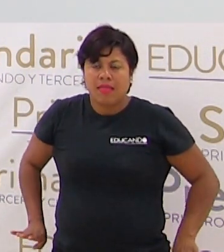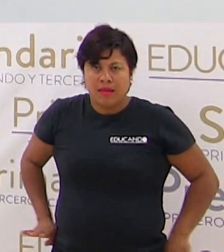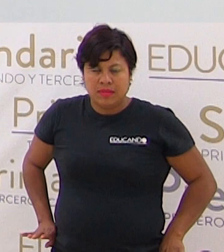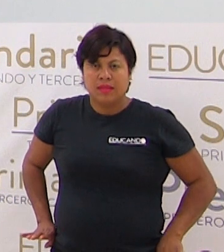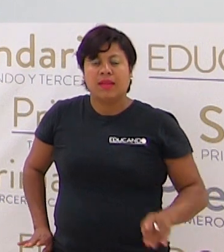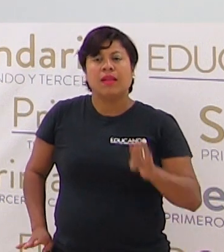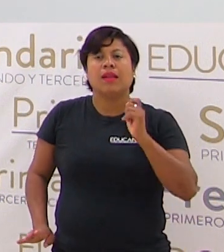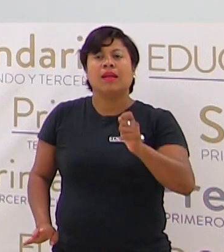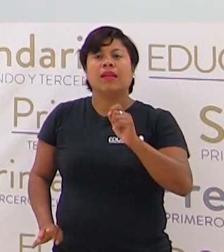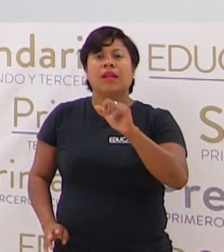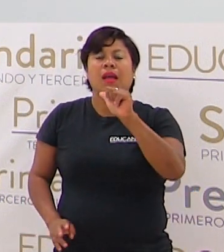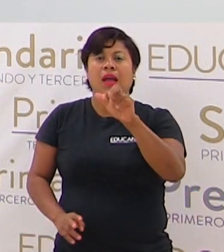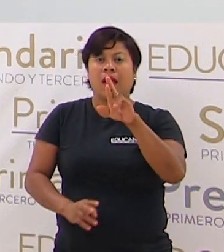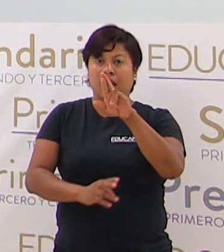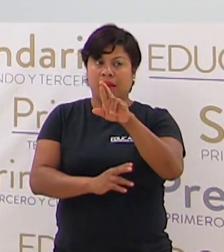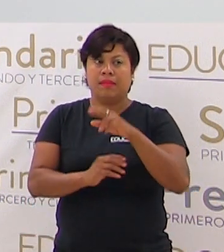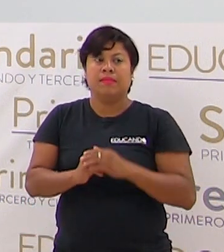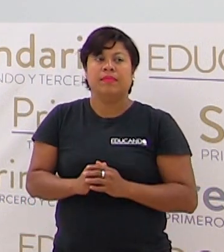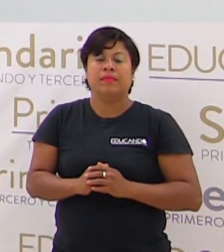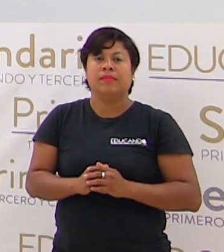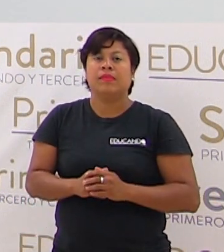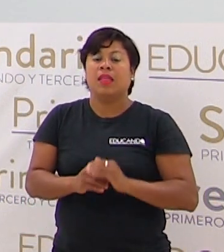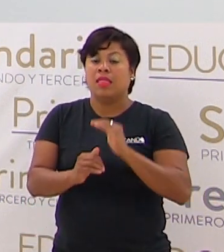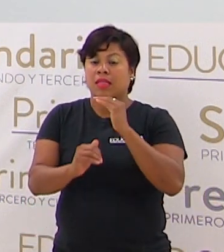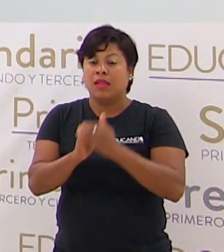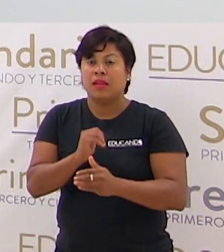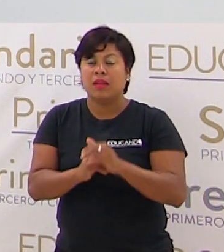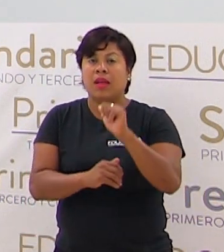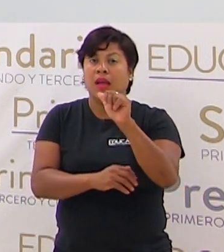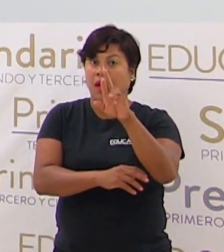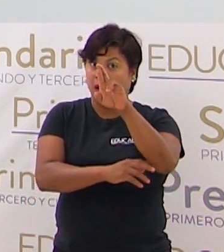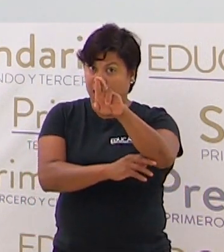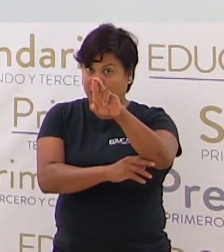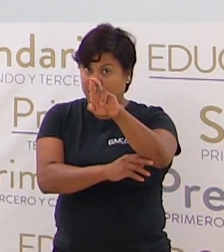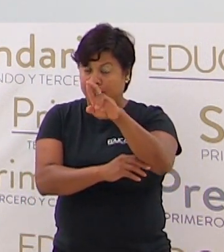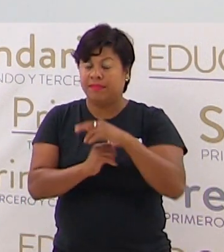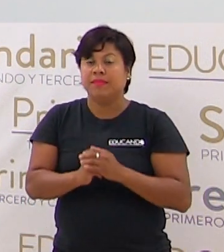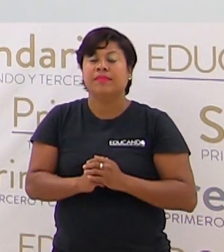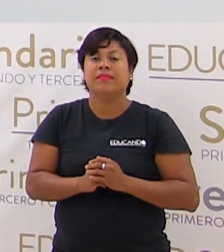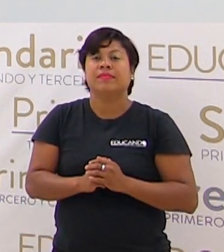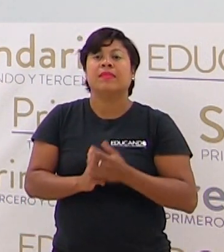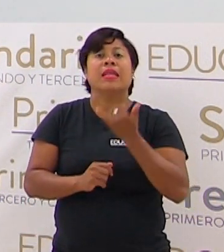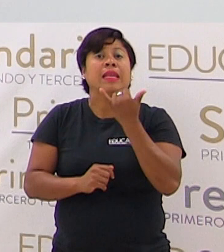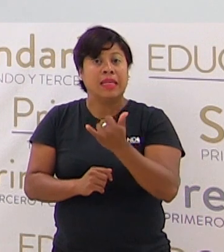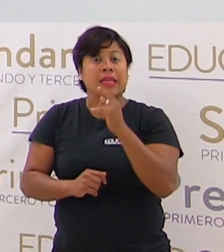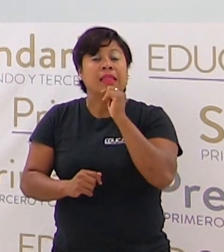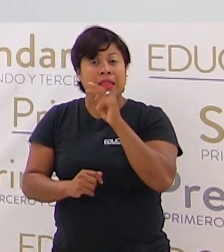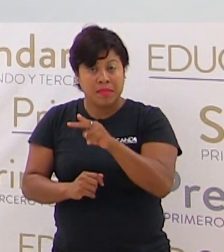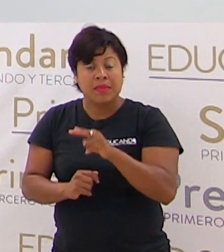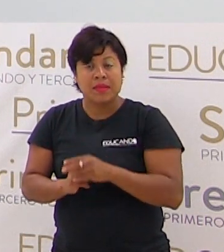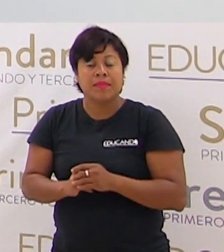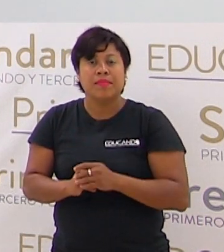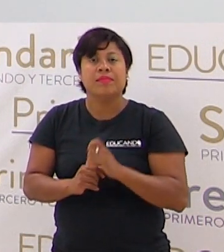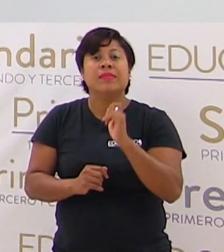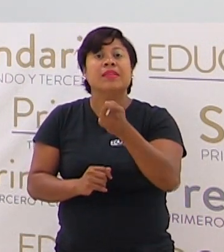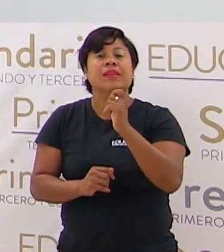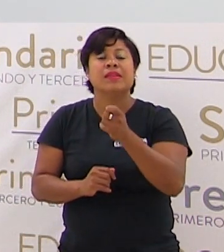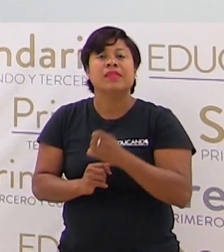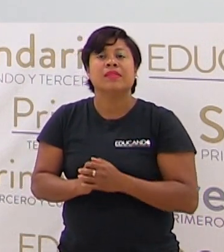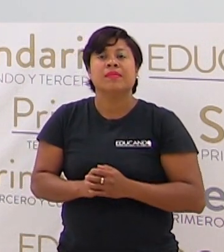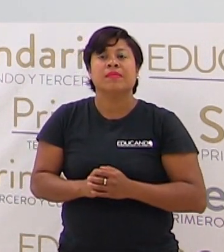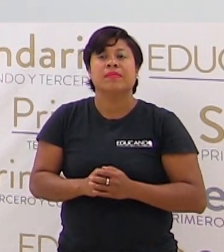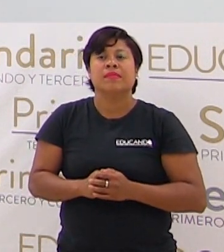en lo que es ar, terminación ar, ¿bien? Y también en lo que